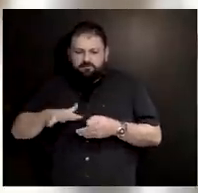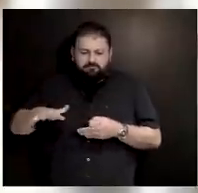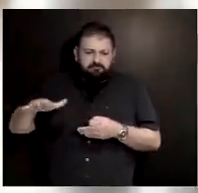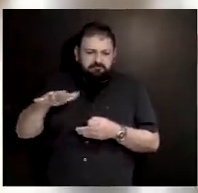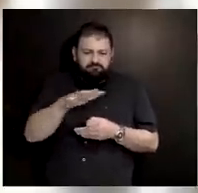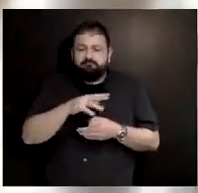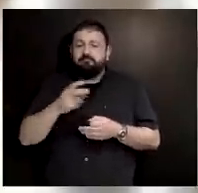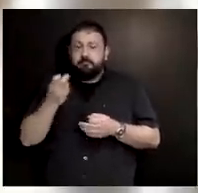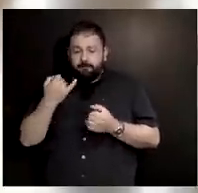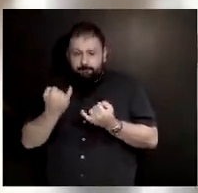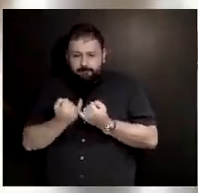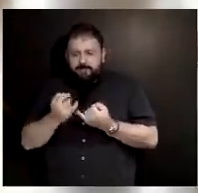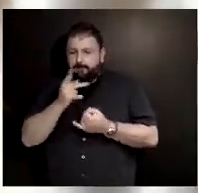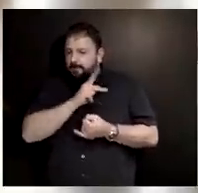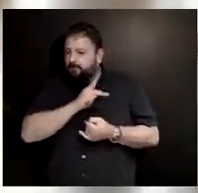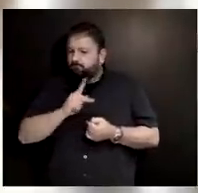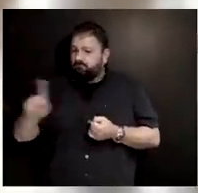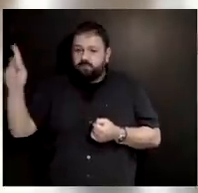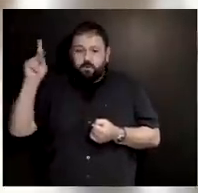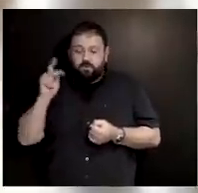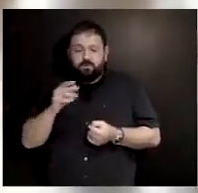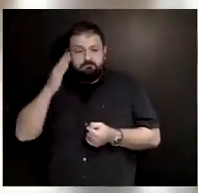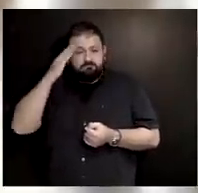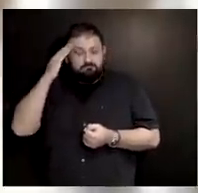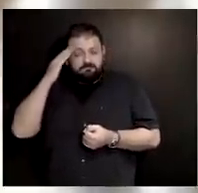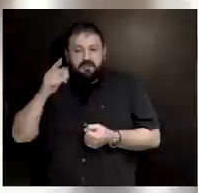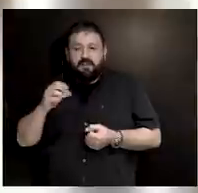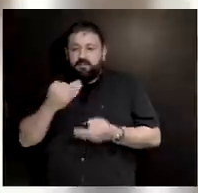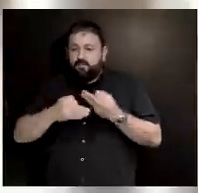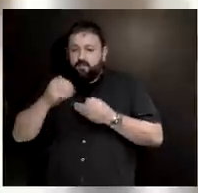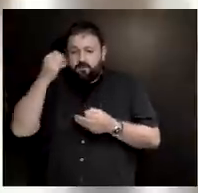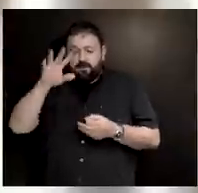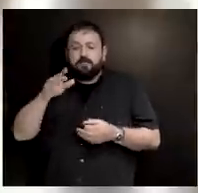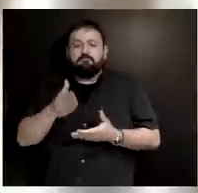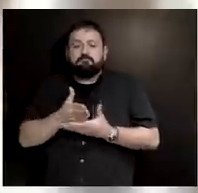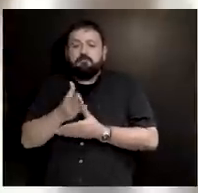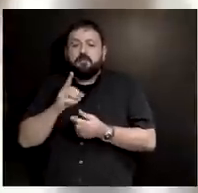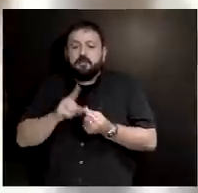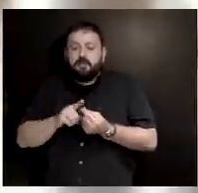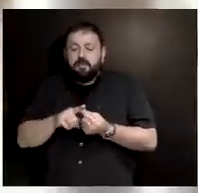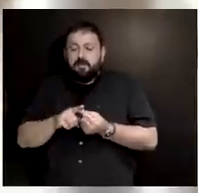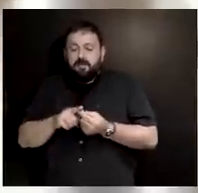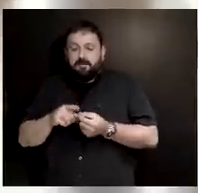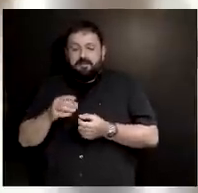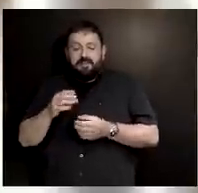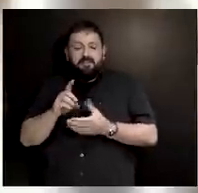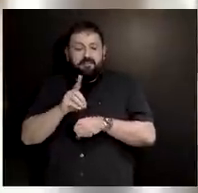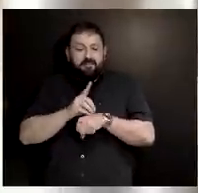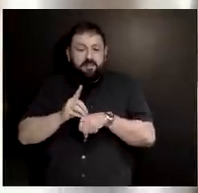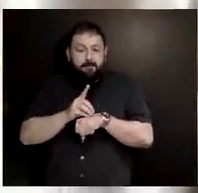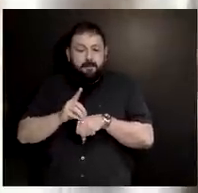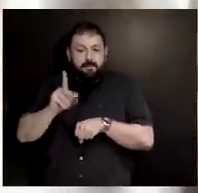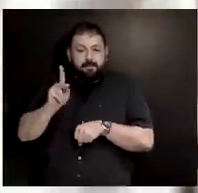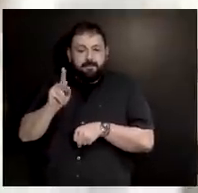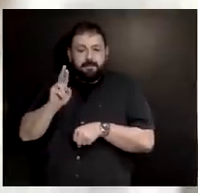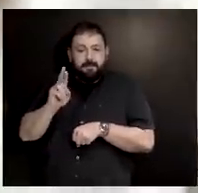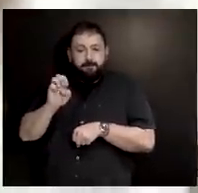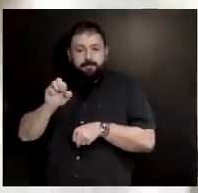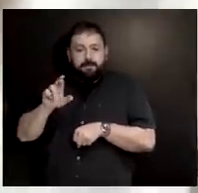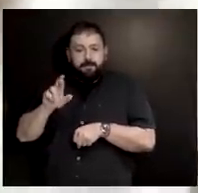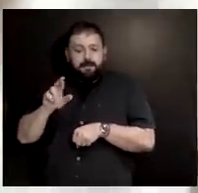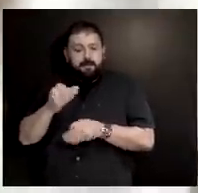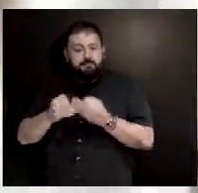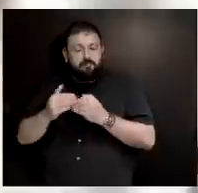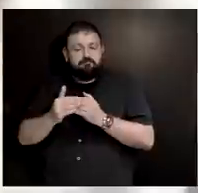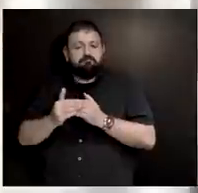intensivo para los líderes de OmniLife, en donde participan diamantes premier hacia arriba, niveles superiores. Y bueno,